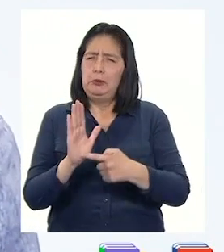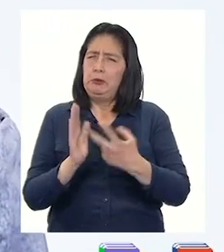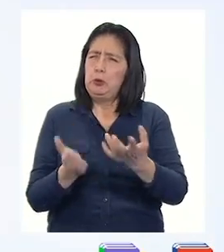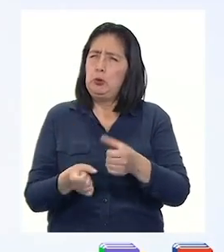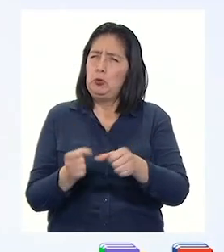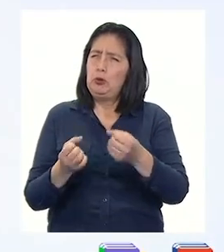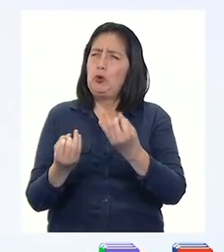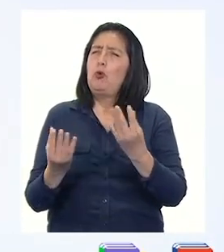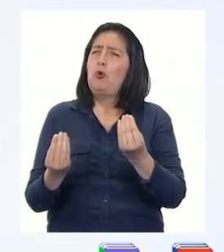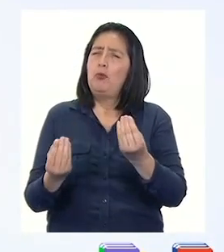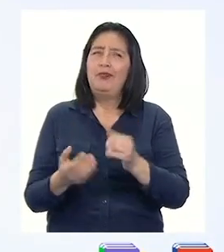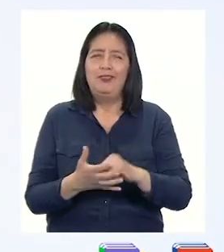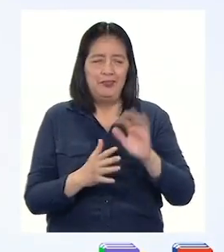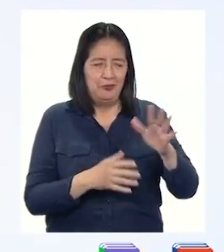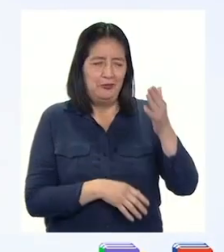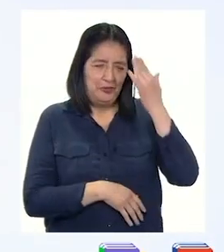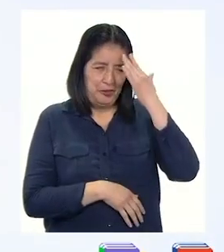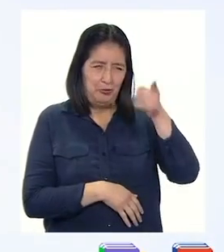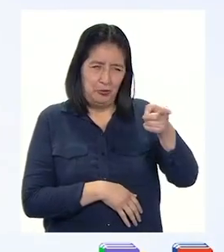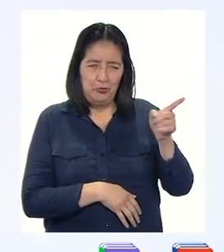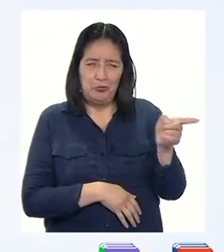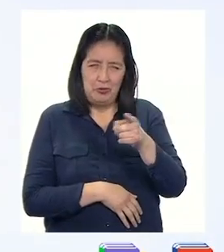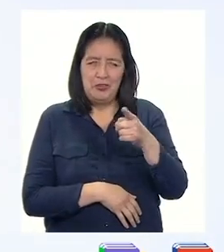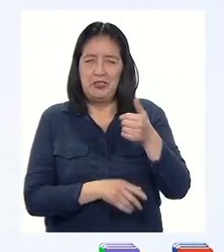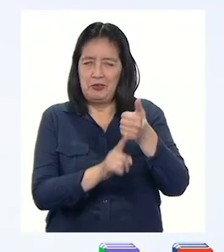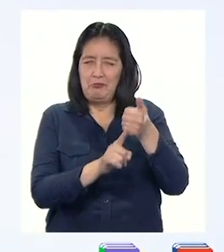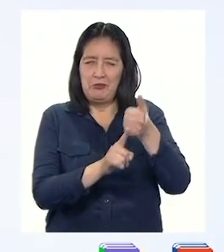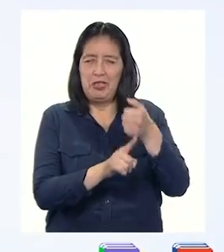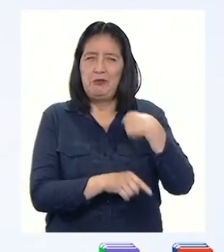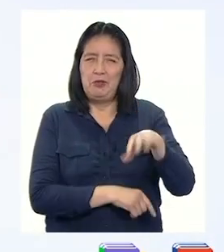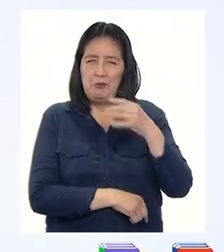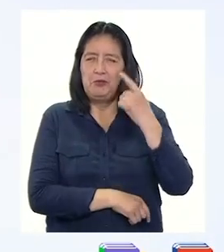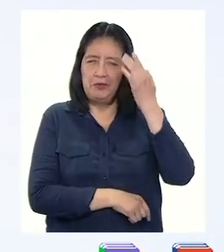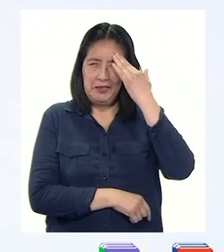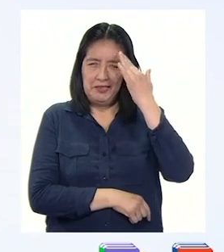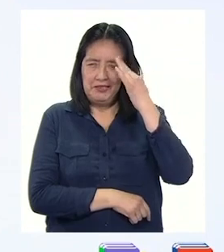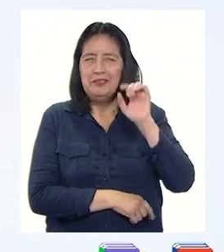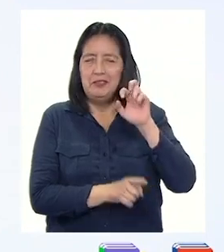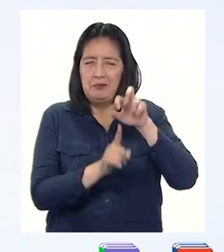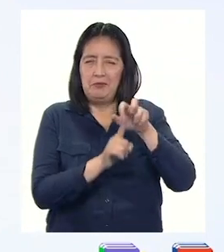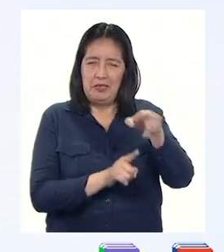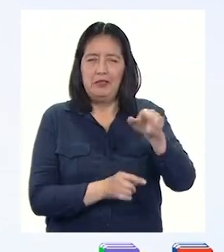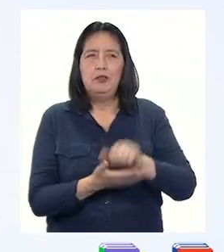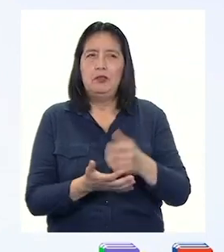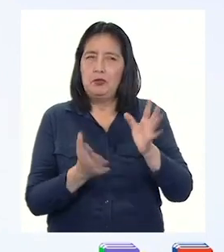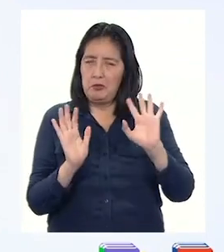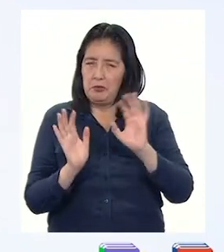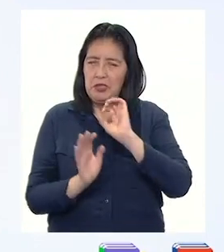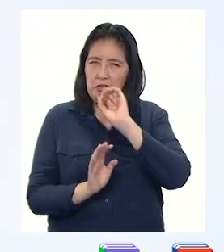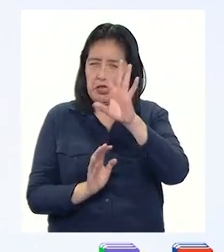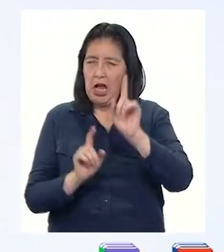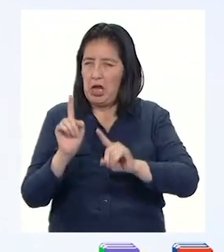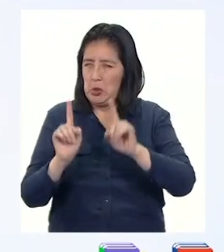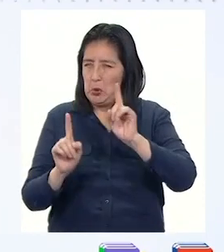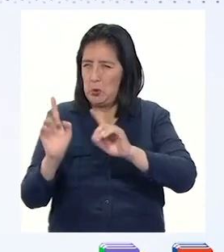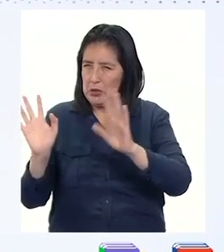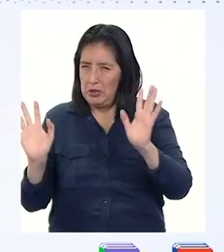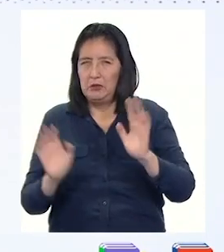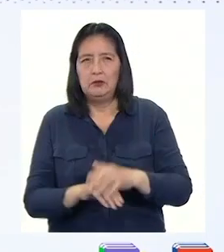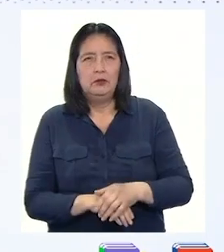los números? Estoy seguro de que ustedes mismos podrán descubrirlo. Les daré algunas